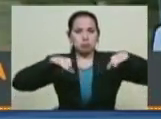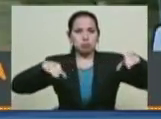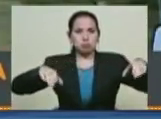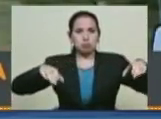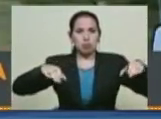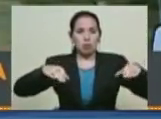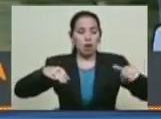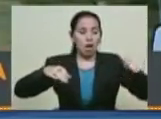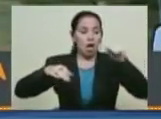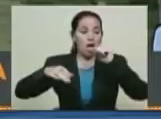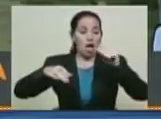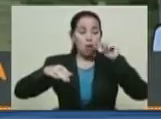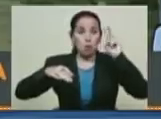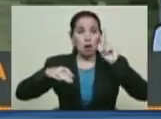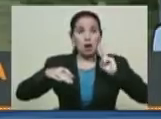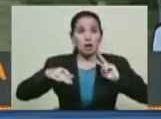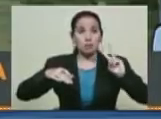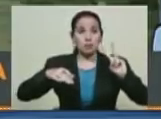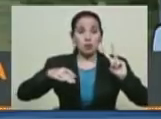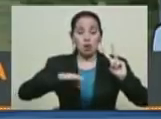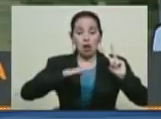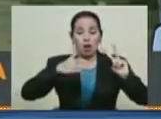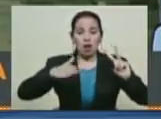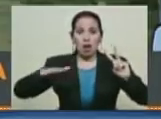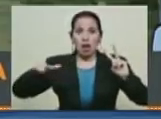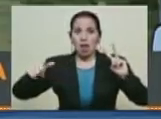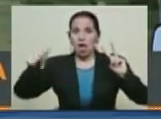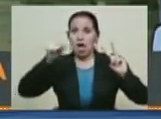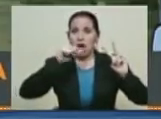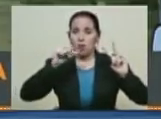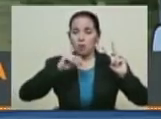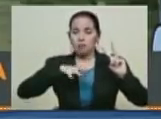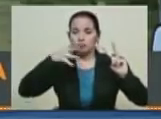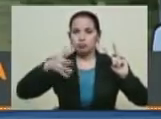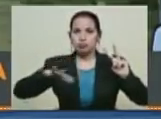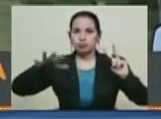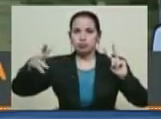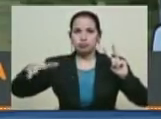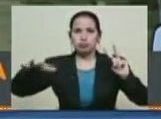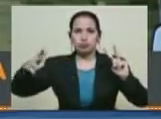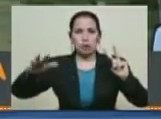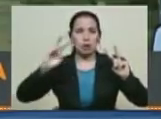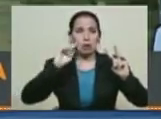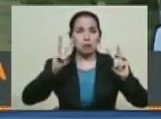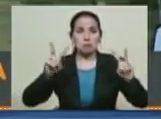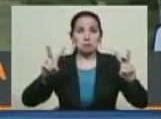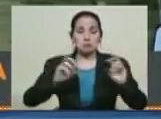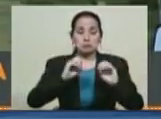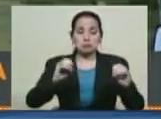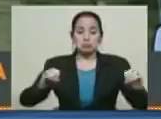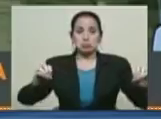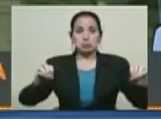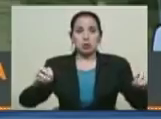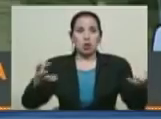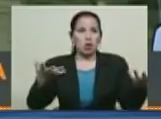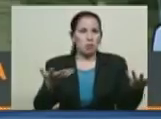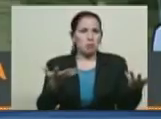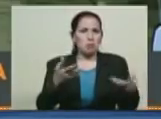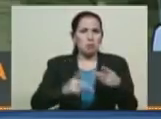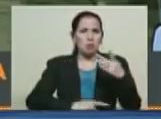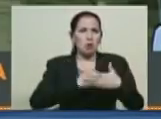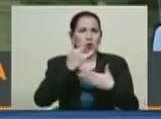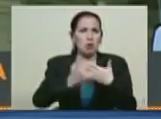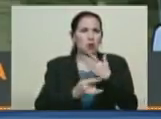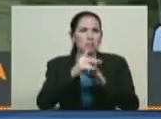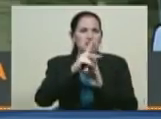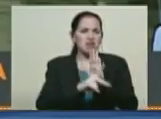para ser potabilizada y la otra queda con sal para ser regresada al mar. ¿Estamos claros, verdad? Ahora, ¿cuál es el proyecto con